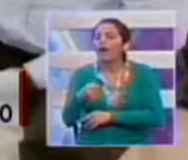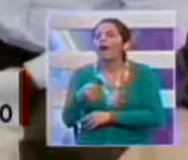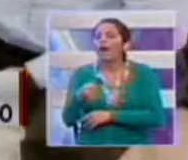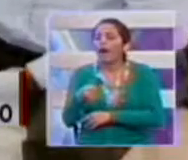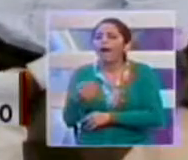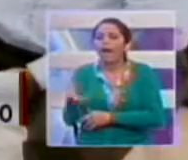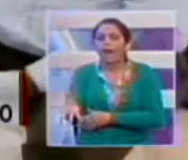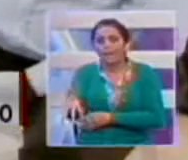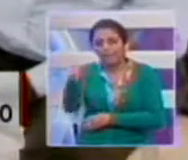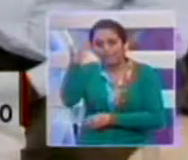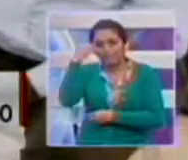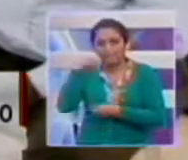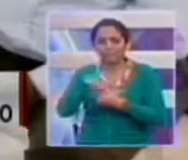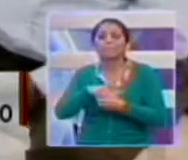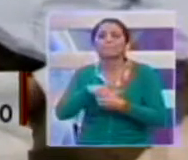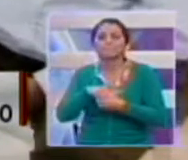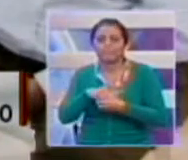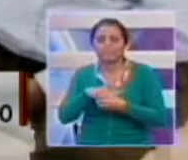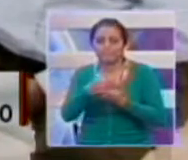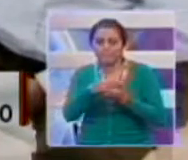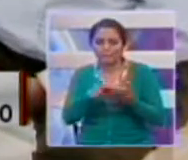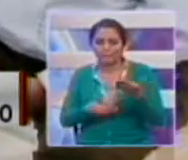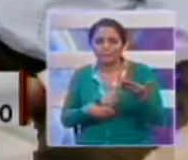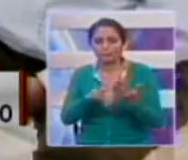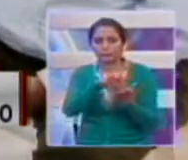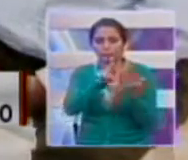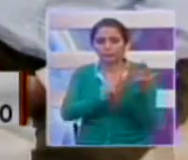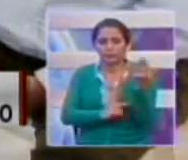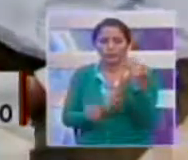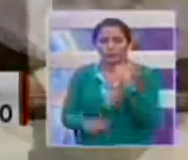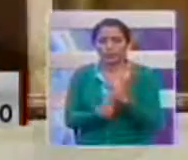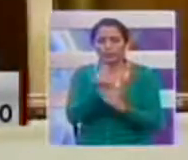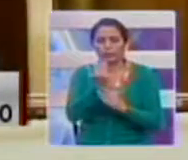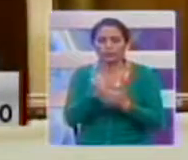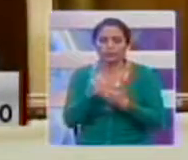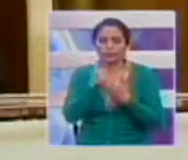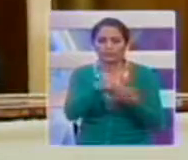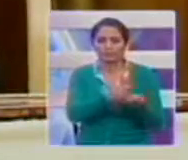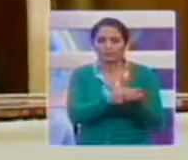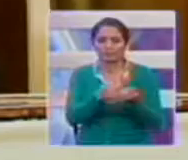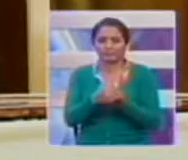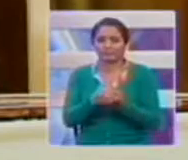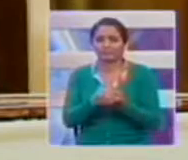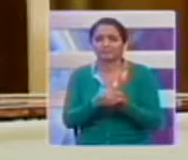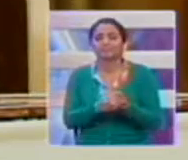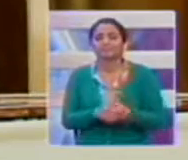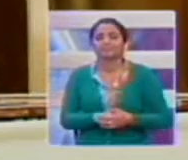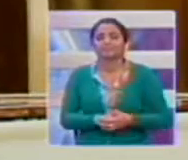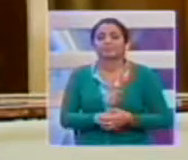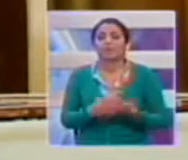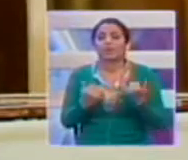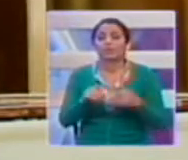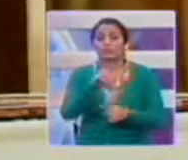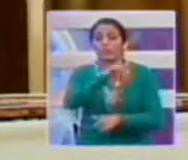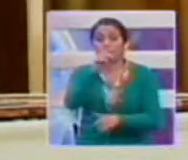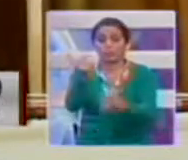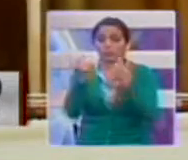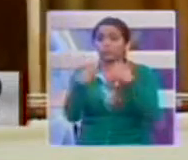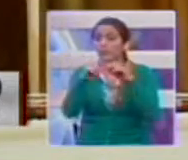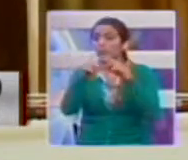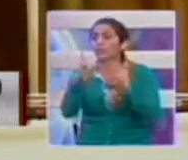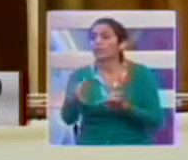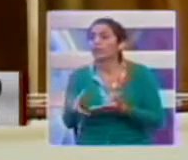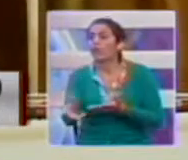para mejorar los planes, programas y proyectos de desarrollo urbano y vivienda. Estas preguntas las vamos a generar, las estamos generando de